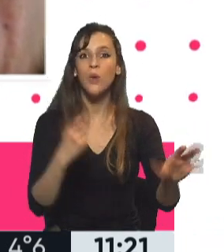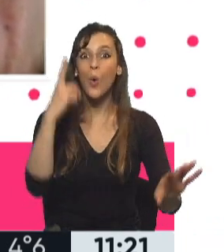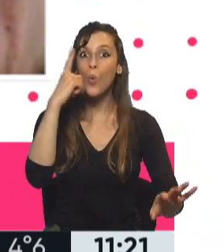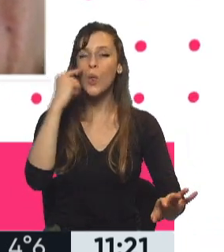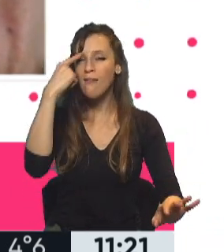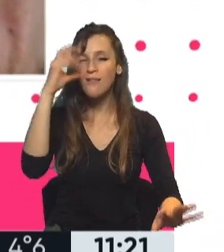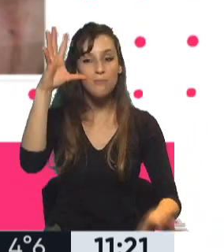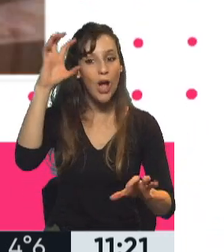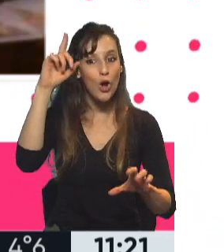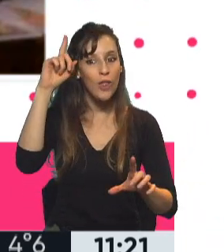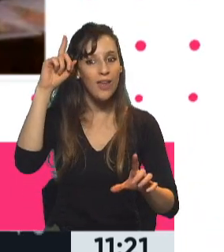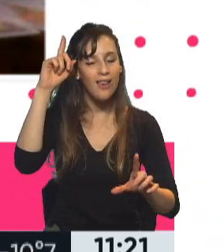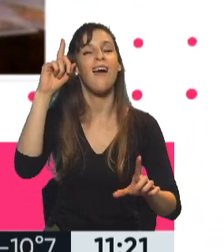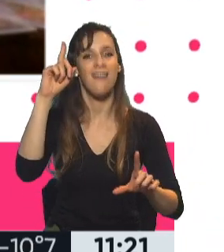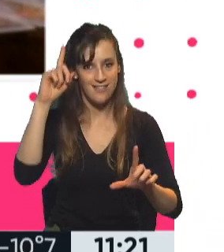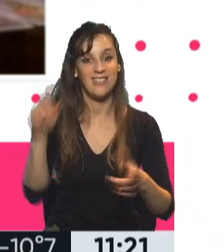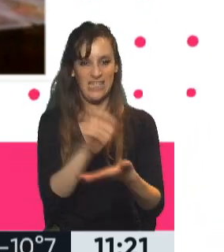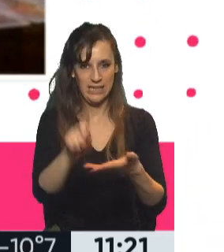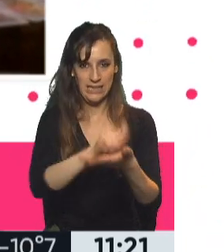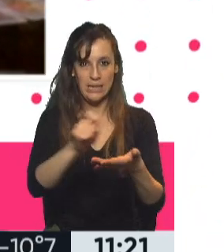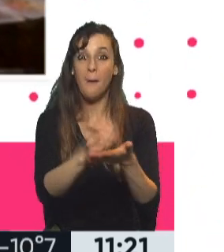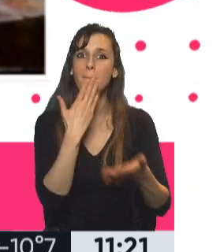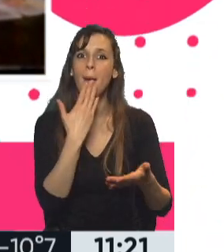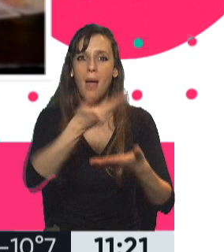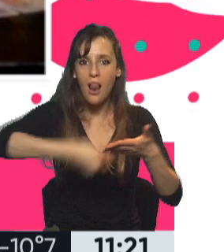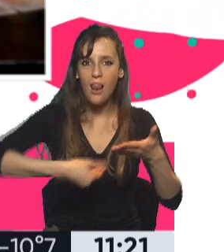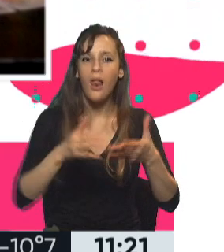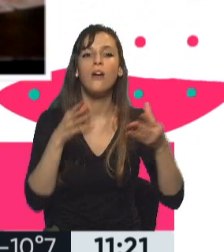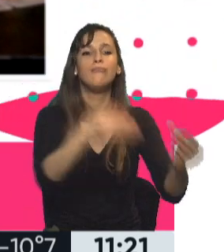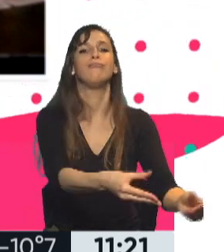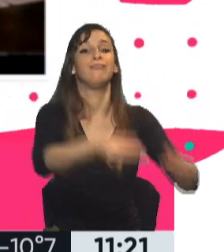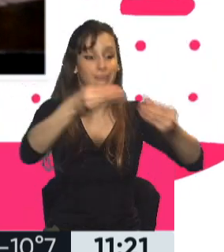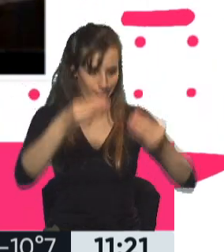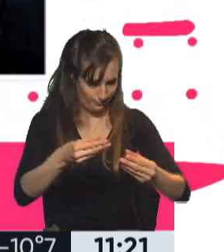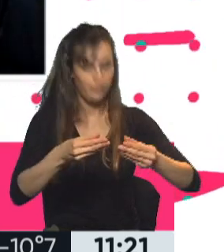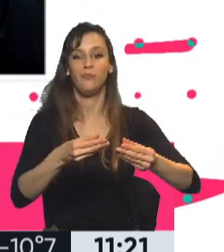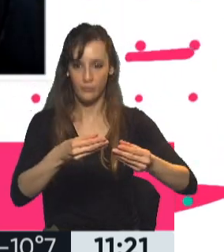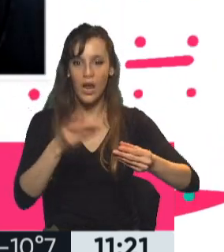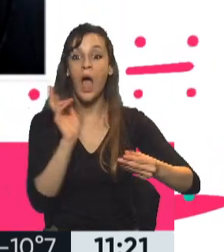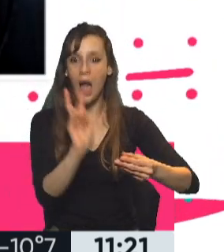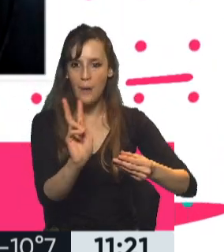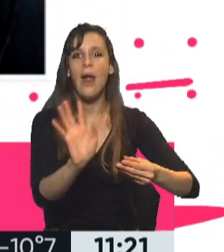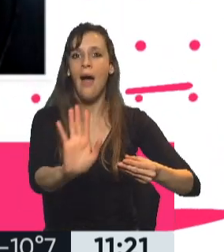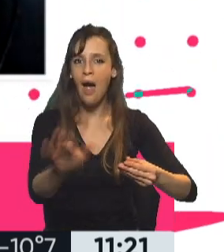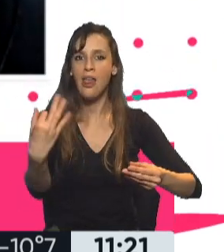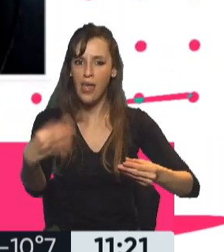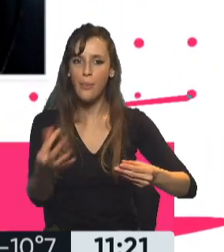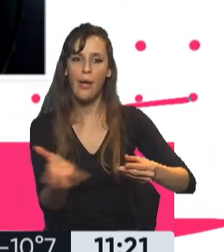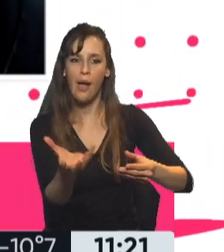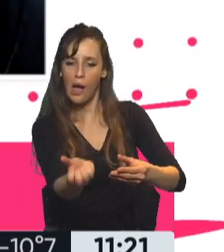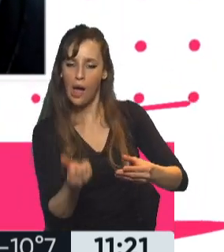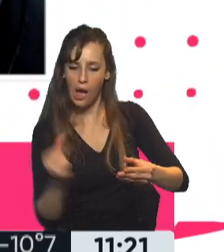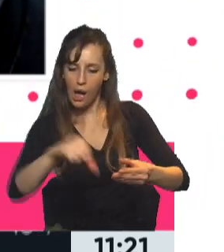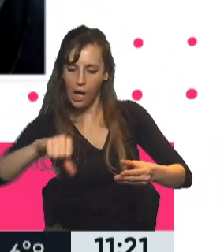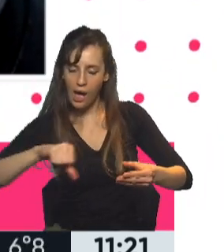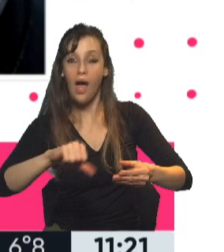acuerdo por qué, cómo era el funcionamiento. Voy a buscar el papel, lo encuentro. Y entonces empezamos, hay que poner esto. Y hay que apretar el